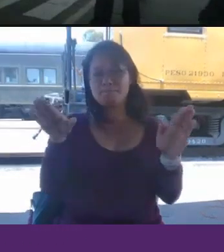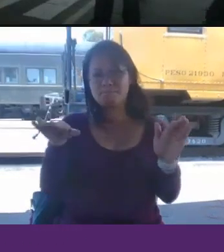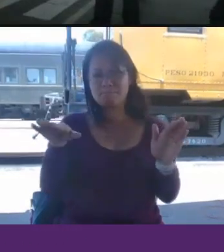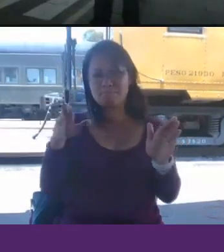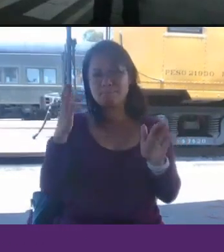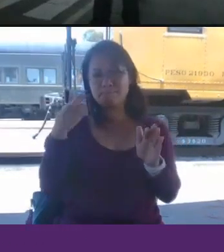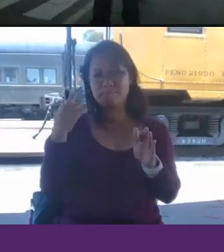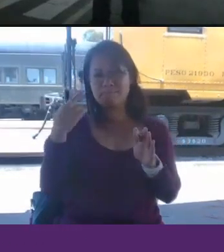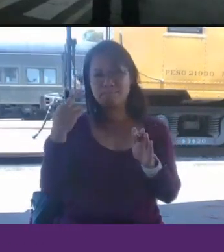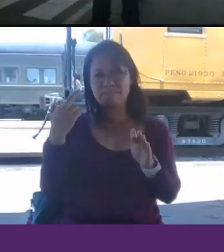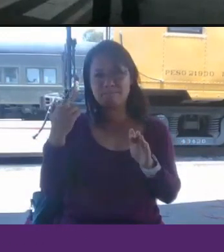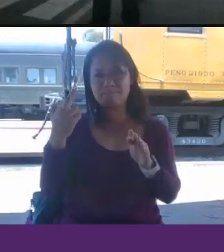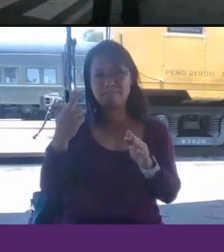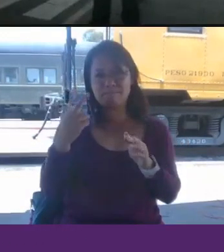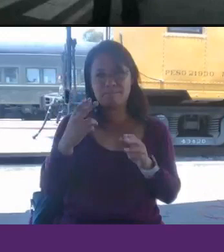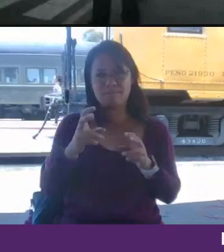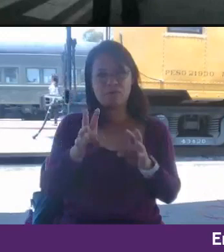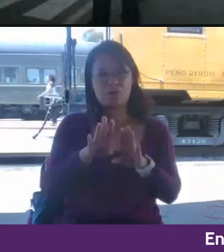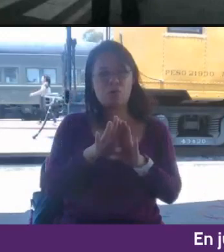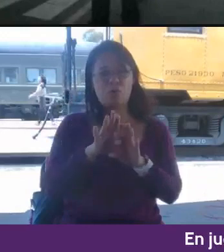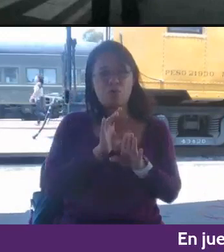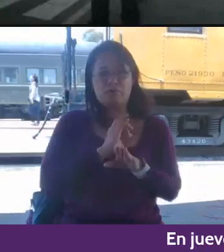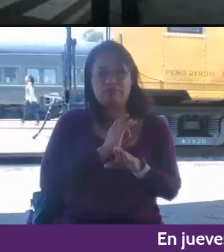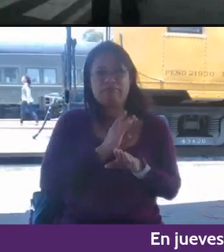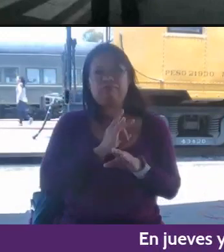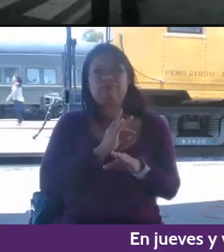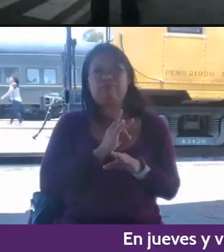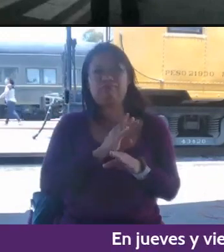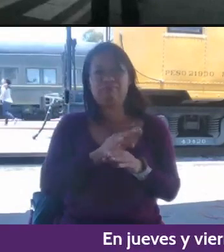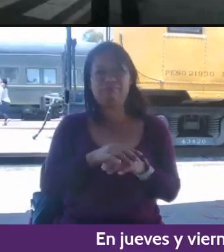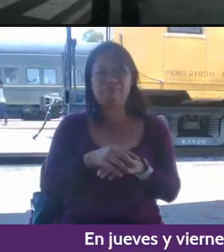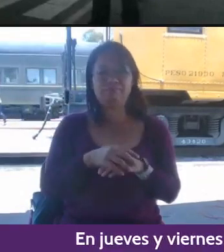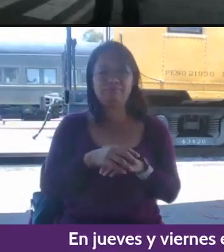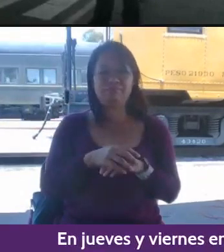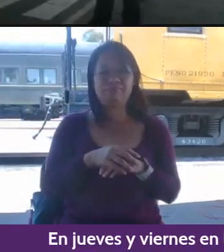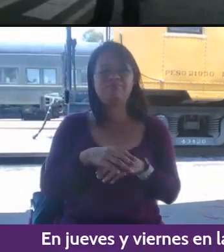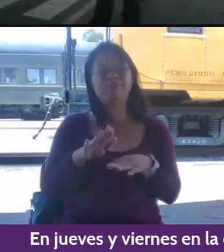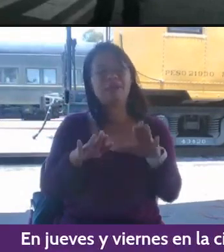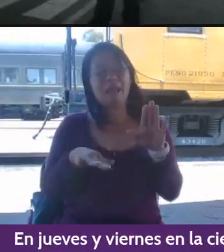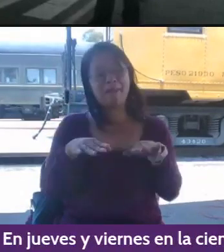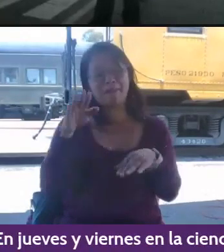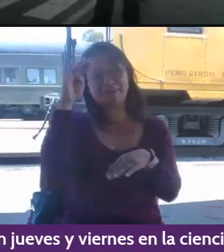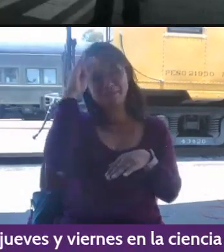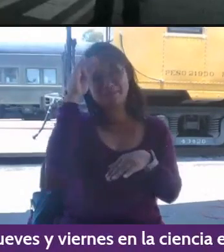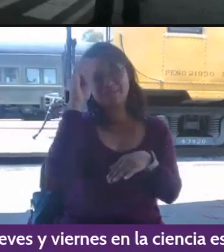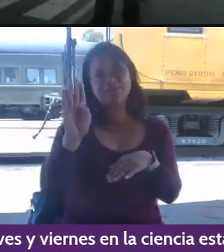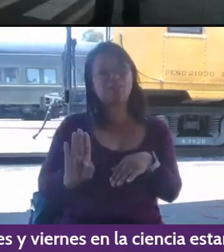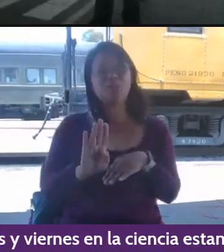Este ruido es como más técnico. Y luego preguntan por qué piensan que son brujas, pero bueno.